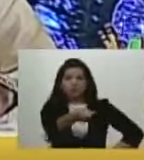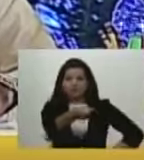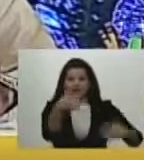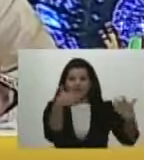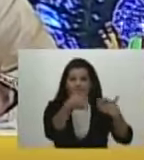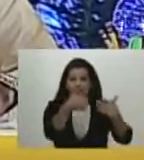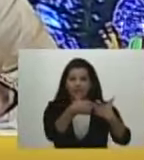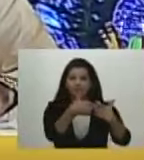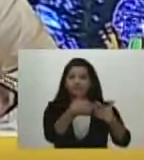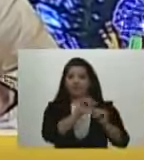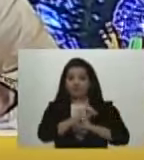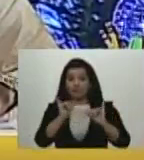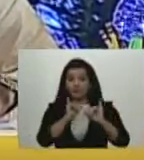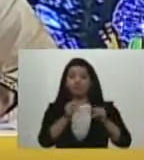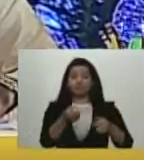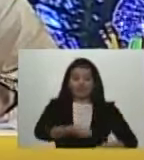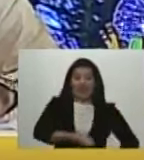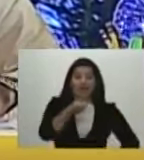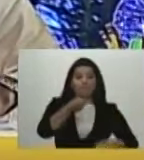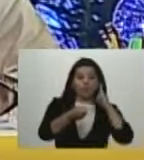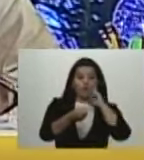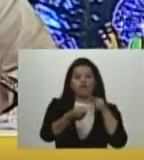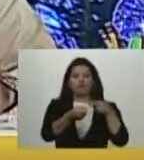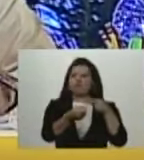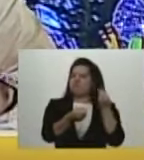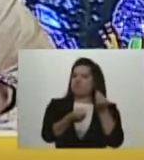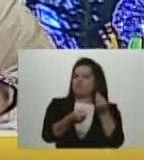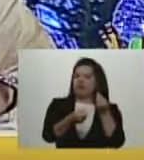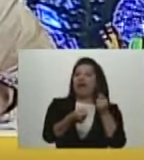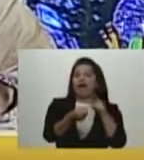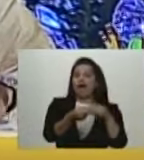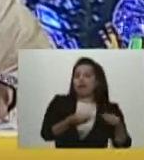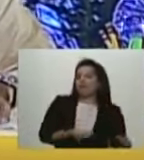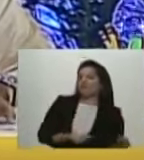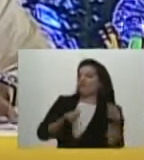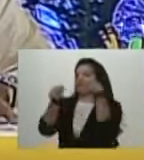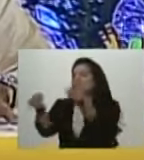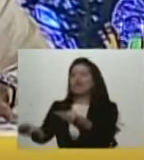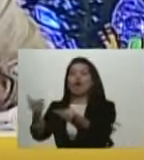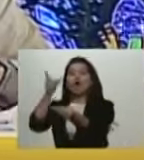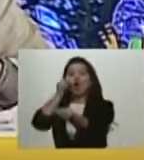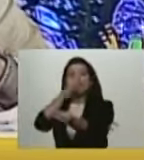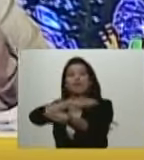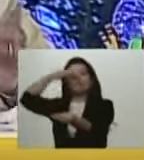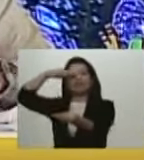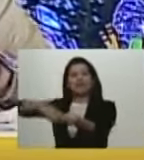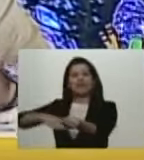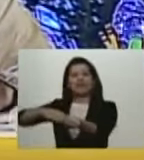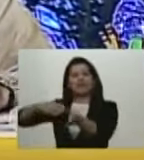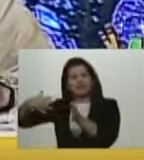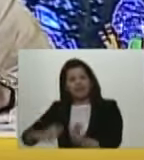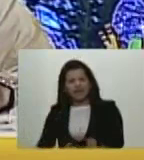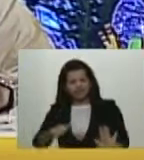para convertirlo en guardia y custodia de la victoria al general nacido en